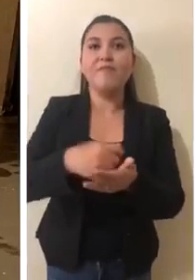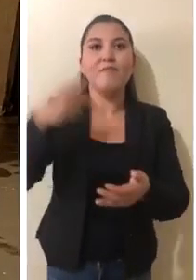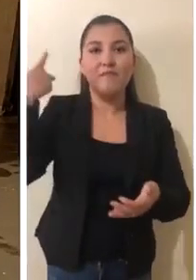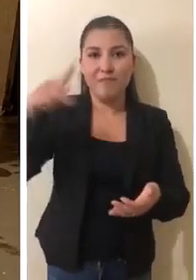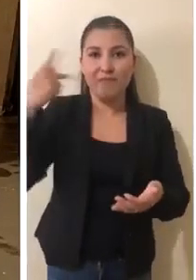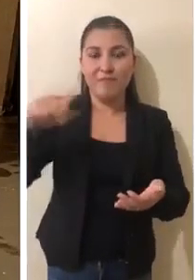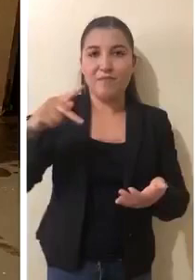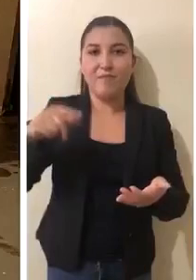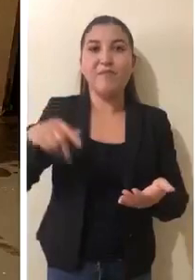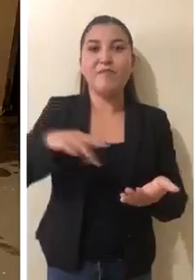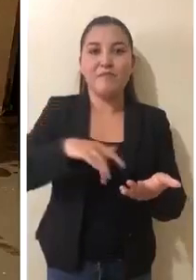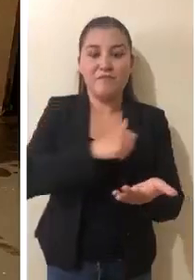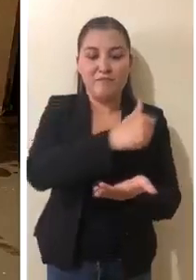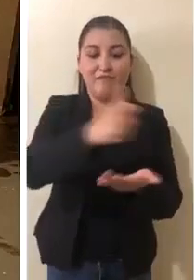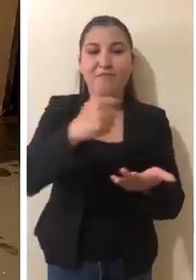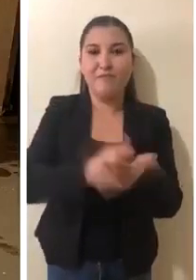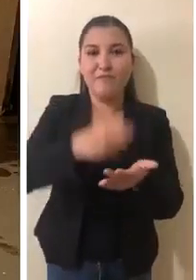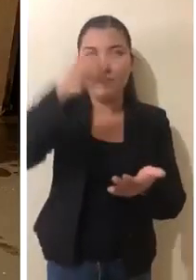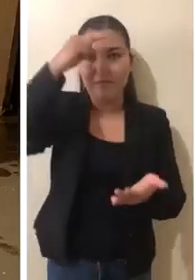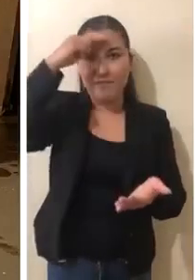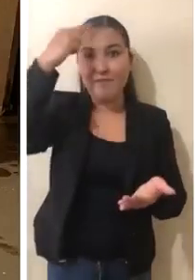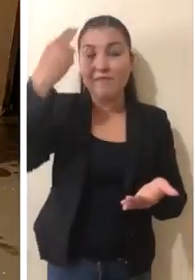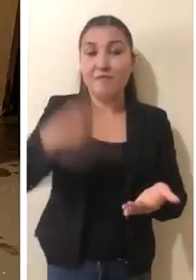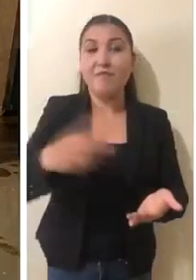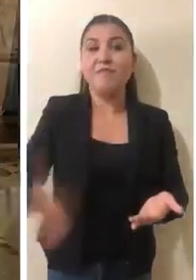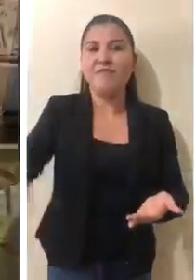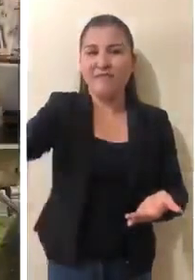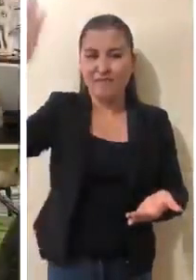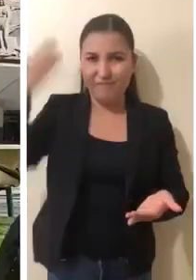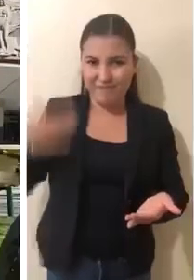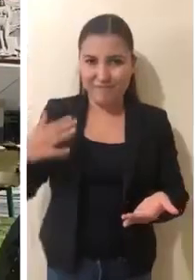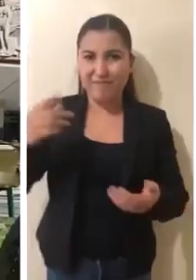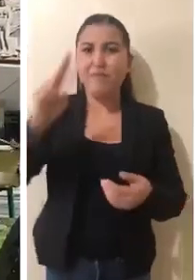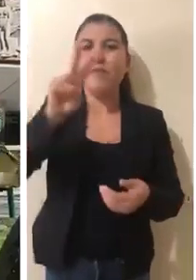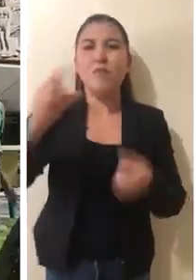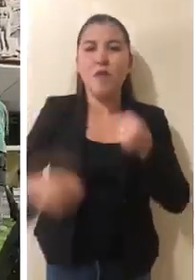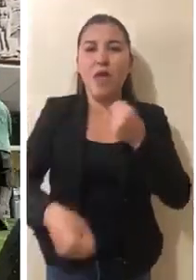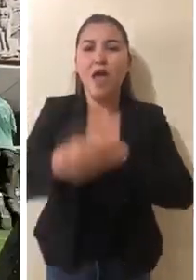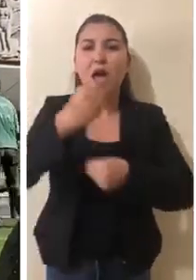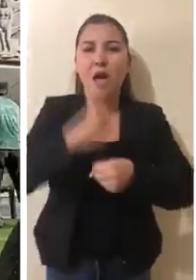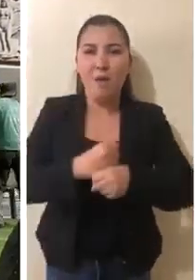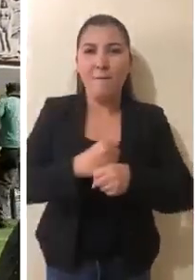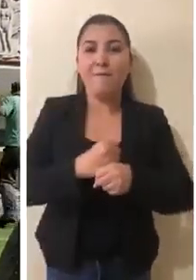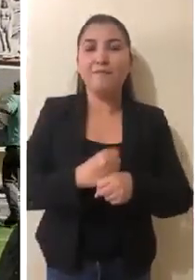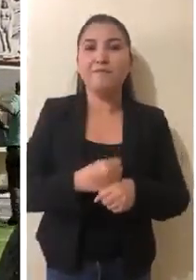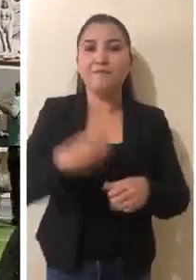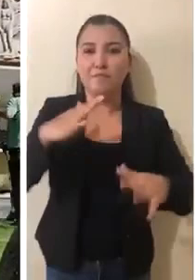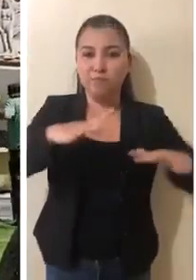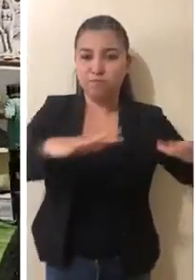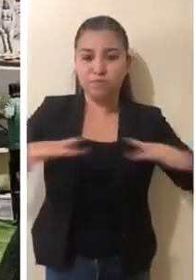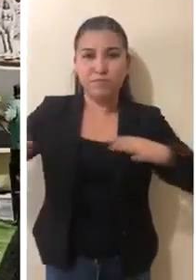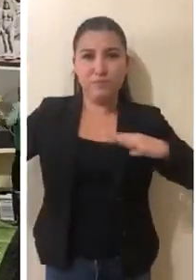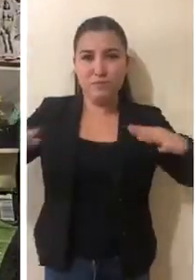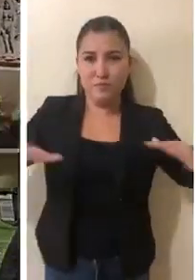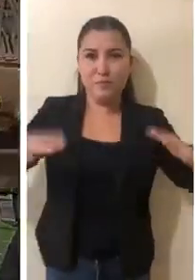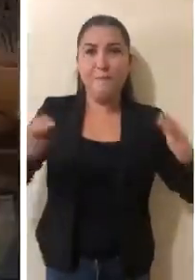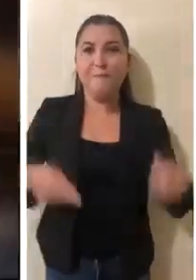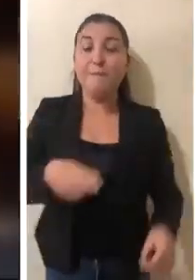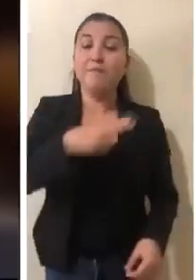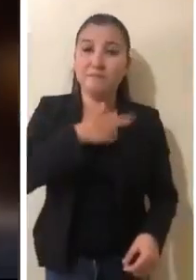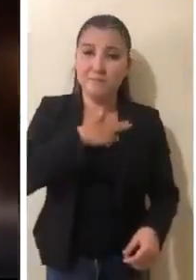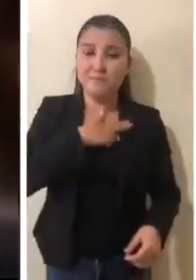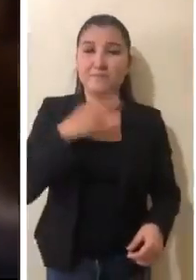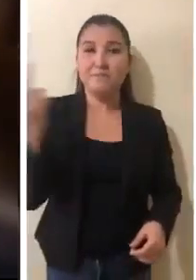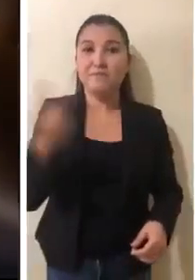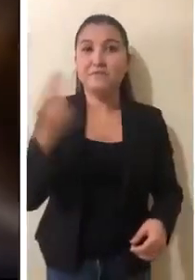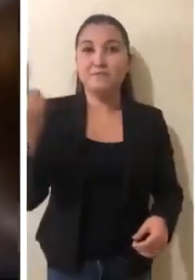de hace casi 2 años. Necesitamos que nuestra capacidad hospitalaria se amplíe.